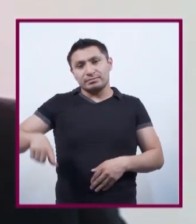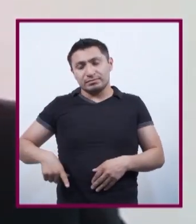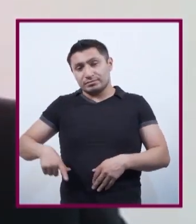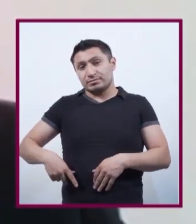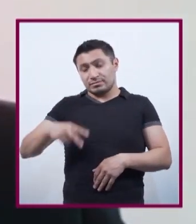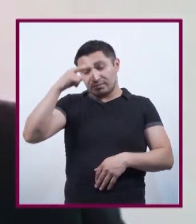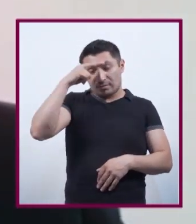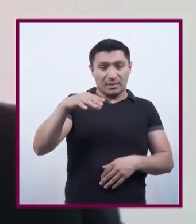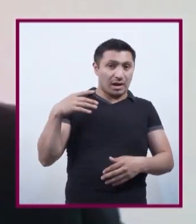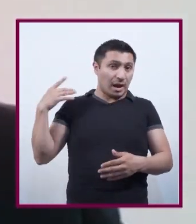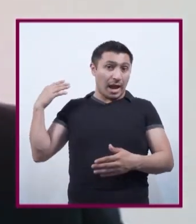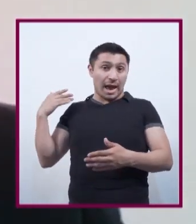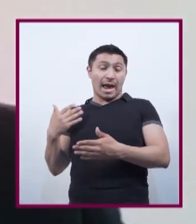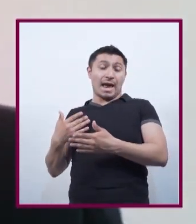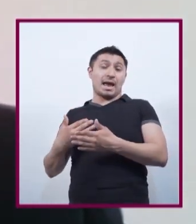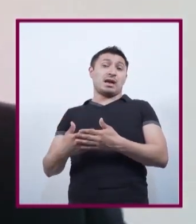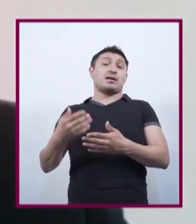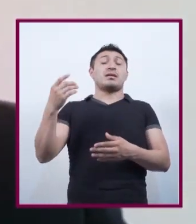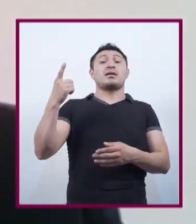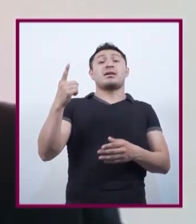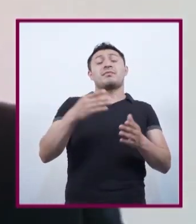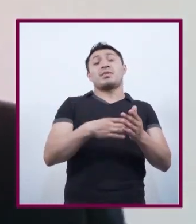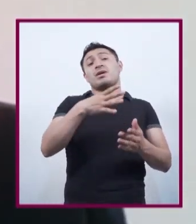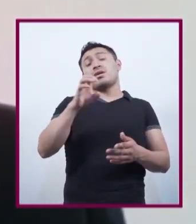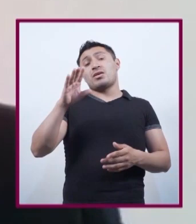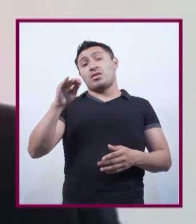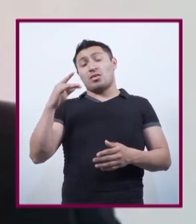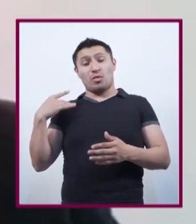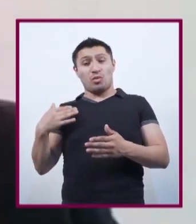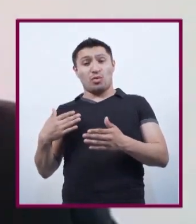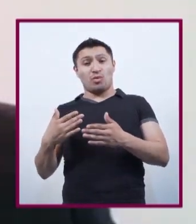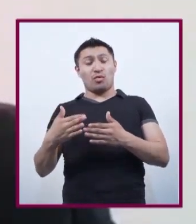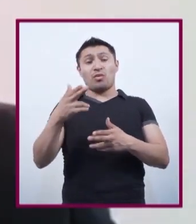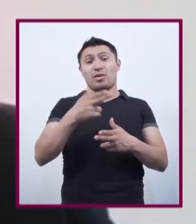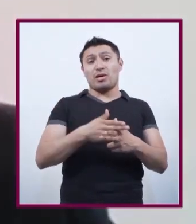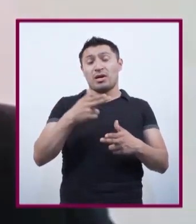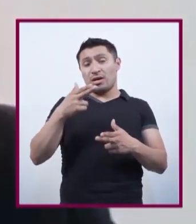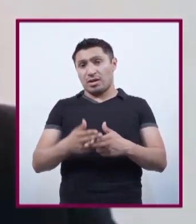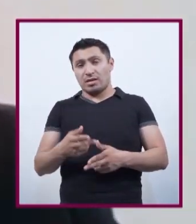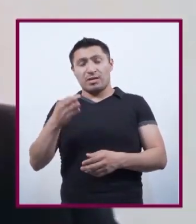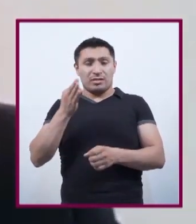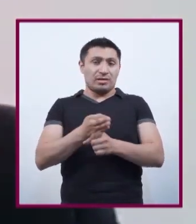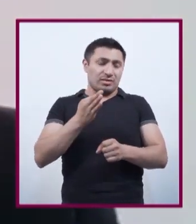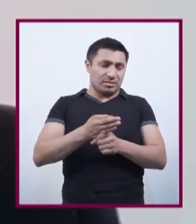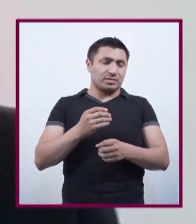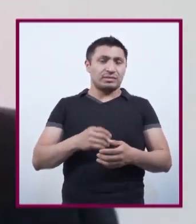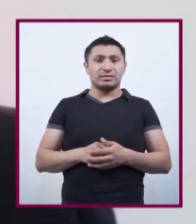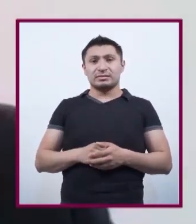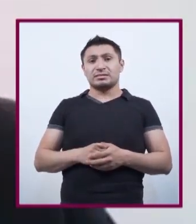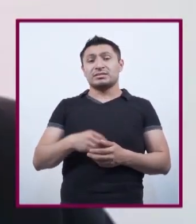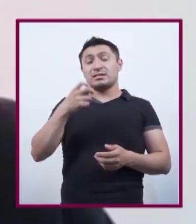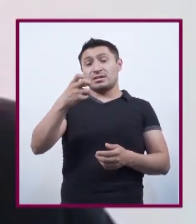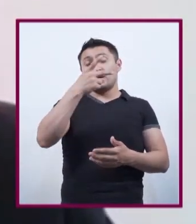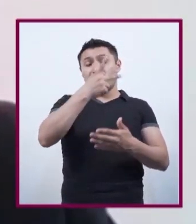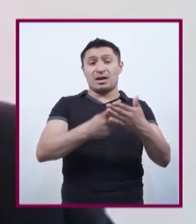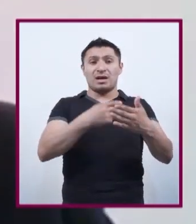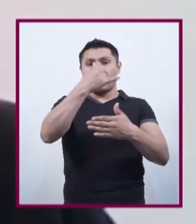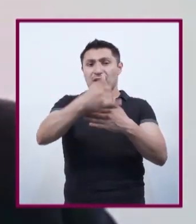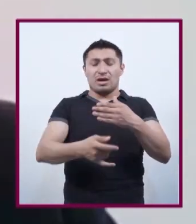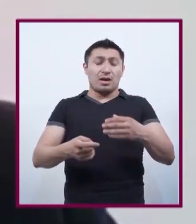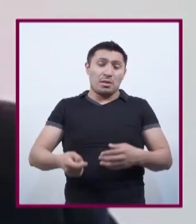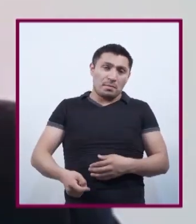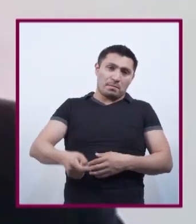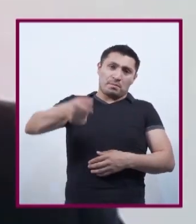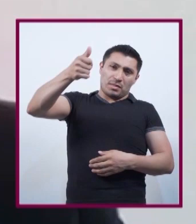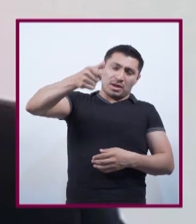estaba sufriendo el Estado mexicano desde los años 90 del siglo pasado hasta las primeras décadas del presente. Este